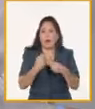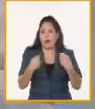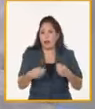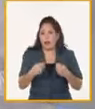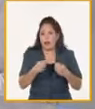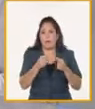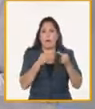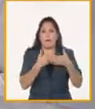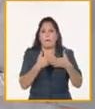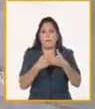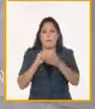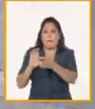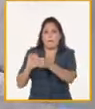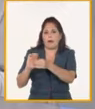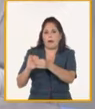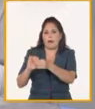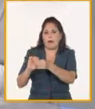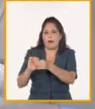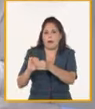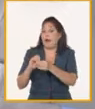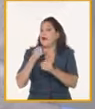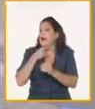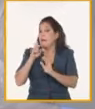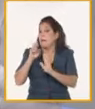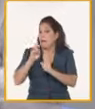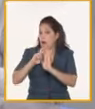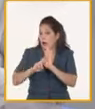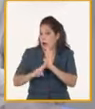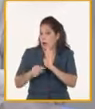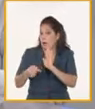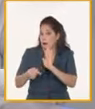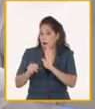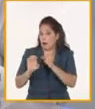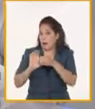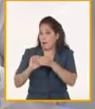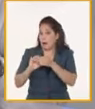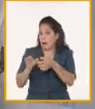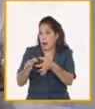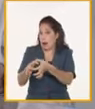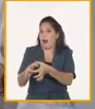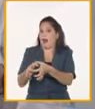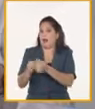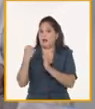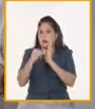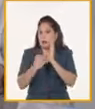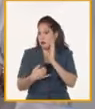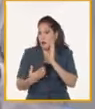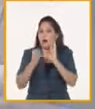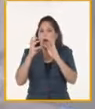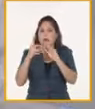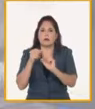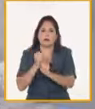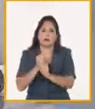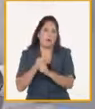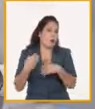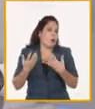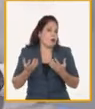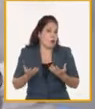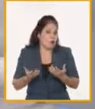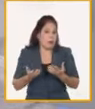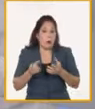económico porque hay reglas una microempresa tiene es pequeñita también en uno de los indicadores por la cantidad de trabajadores que tiene o es